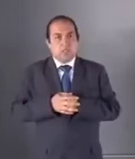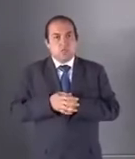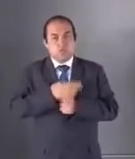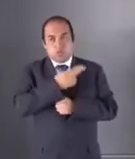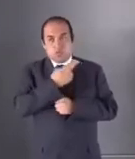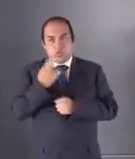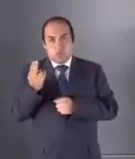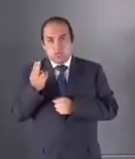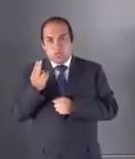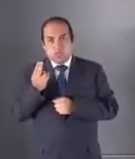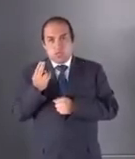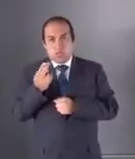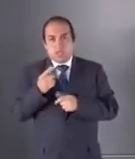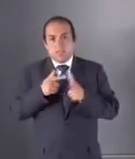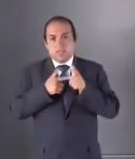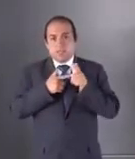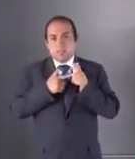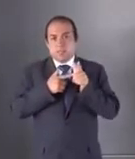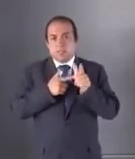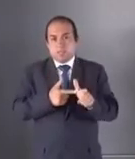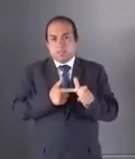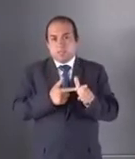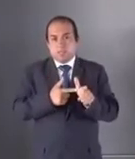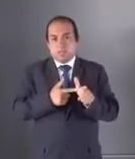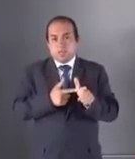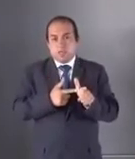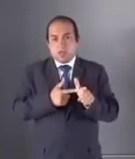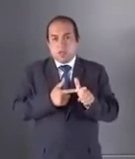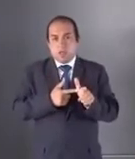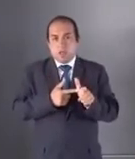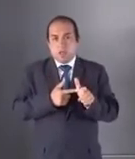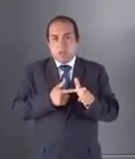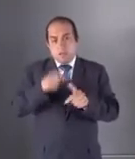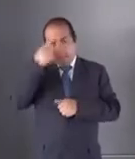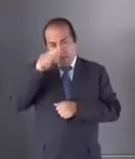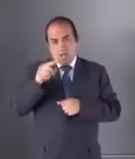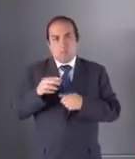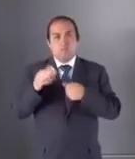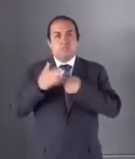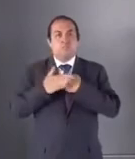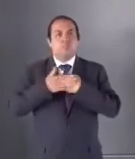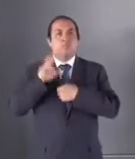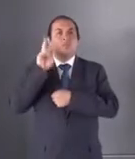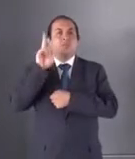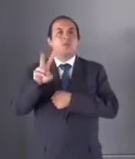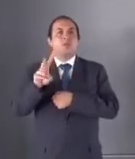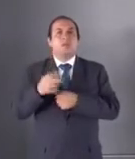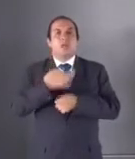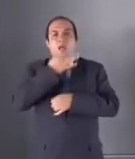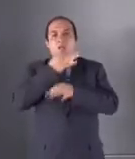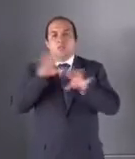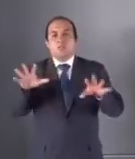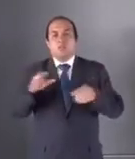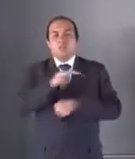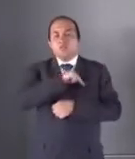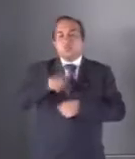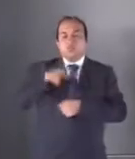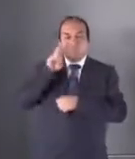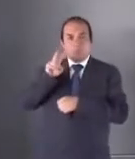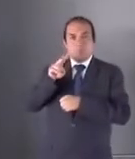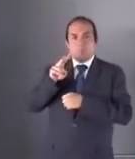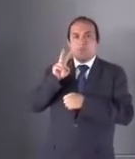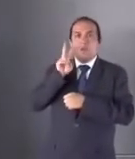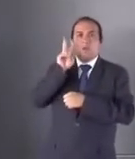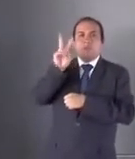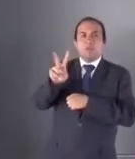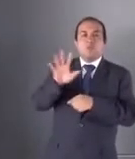este mood de para el próximo viernes anunciar restricciones o no. Sí, estaríamos viendo del viernes cuál es